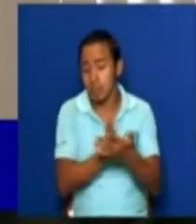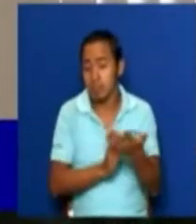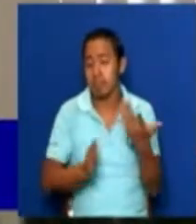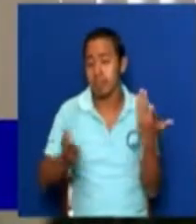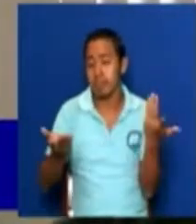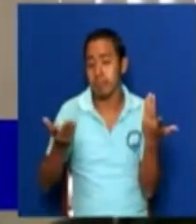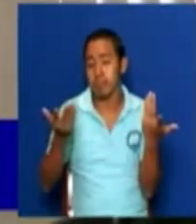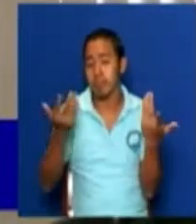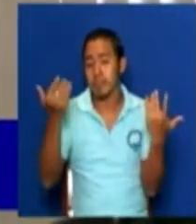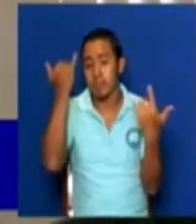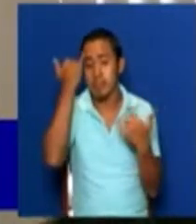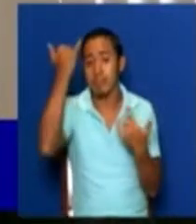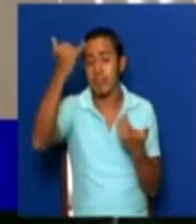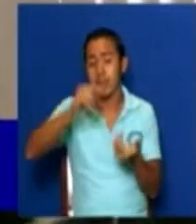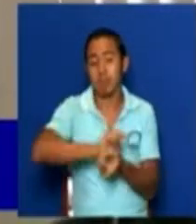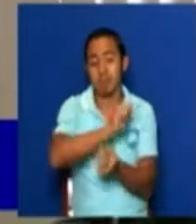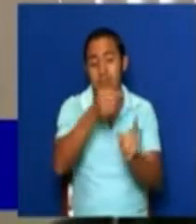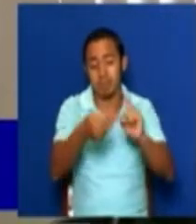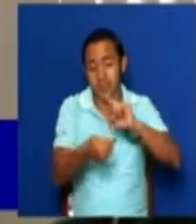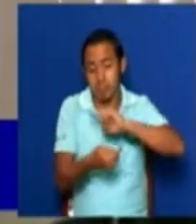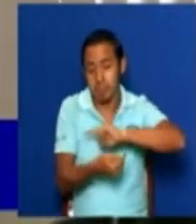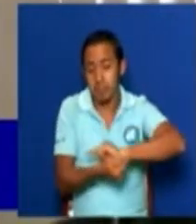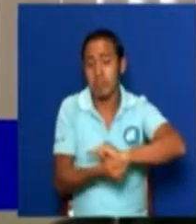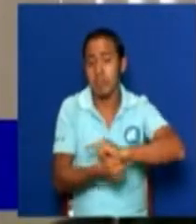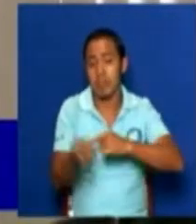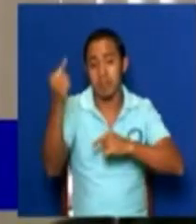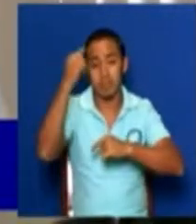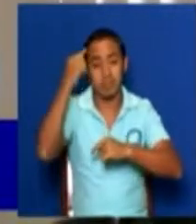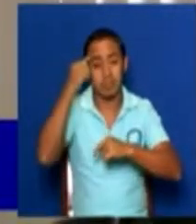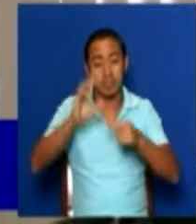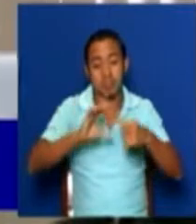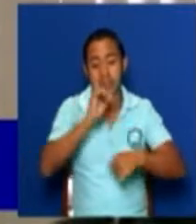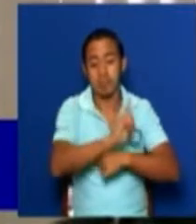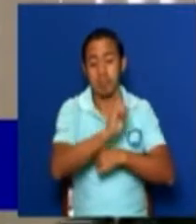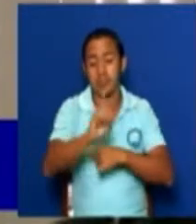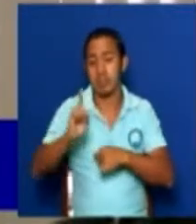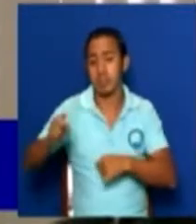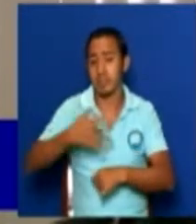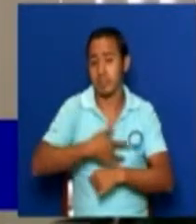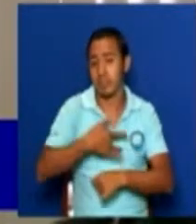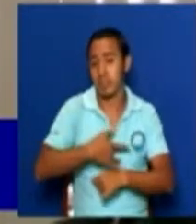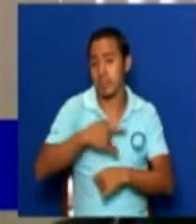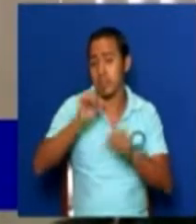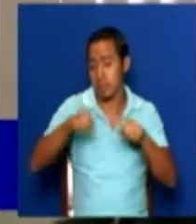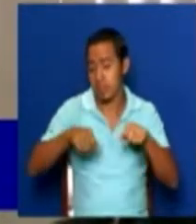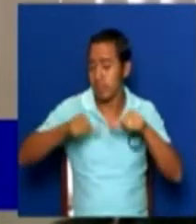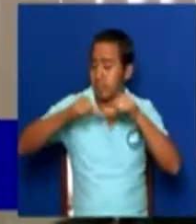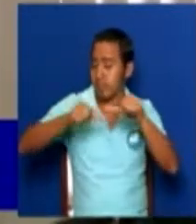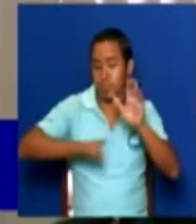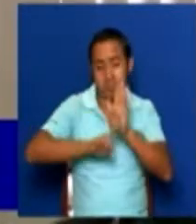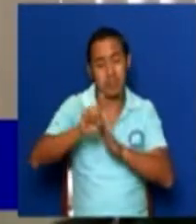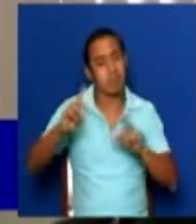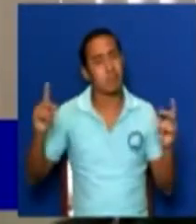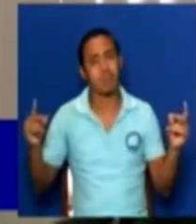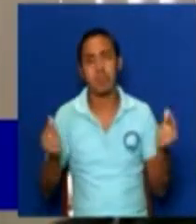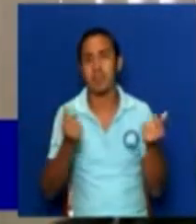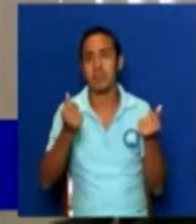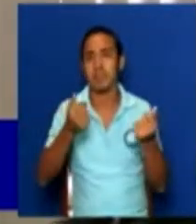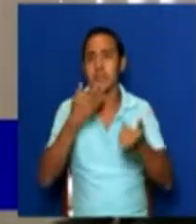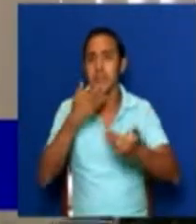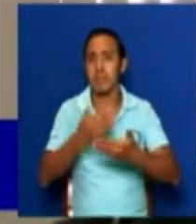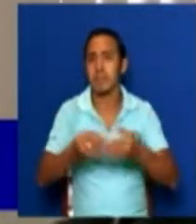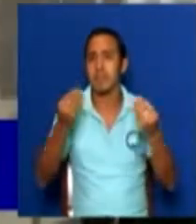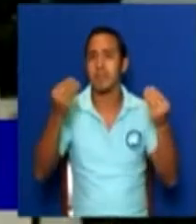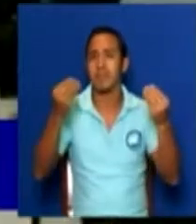otro tipo que nos lleven a hacer esos cambios en la mentalidad que necesitamos para poder avanzar más rápidamente. Muchas